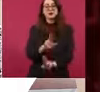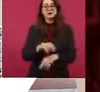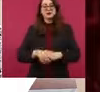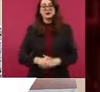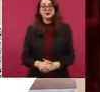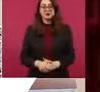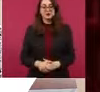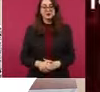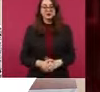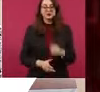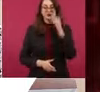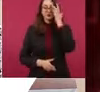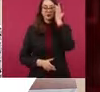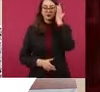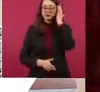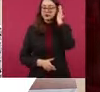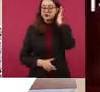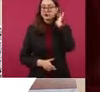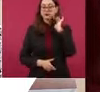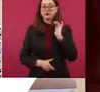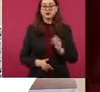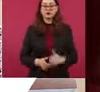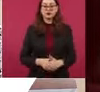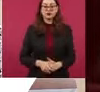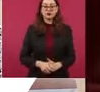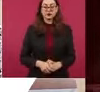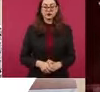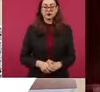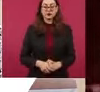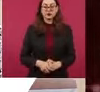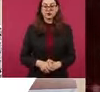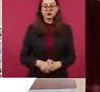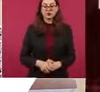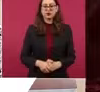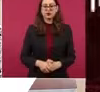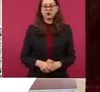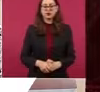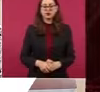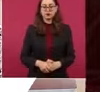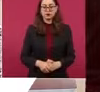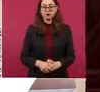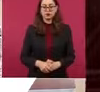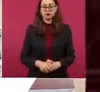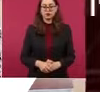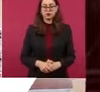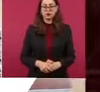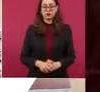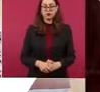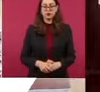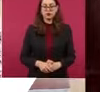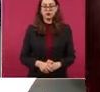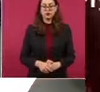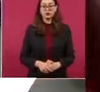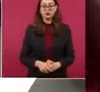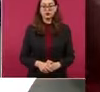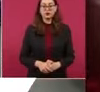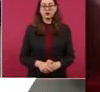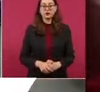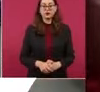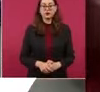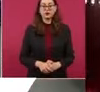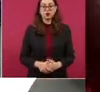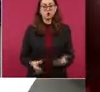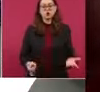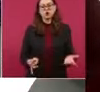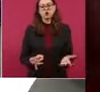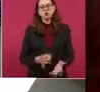de Mola, así como Ciro Gómez Leiva. Solo destacaron que la vía había sido cerrada cuando solo fue